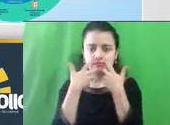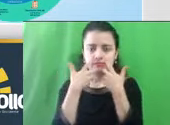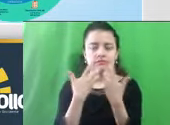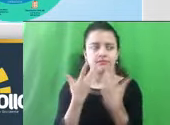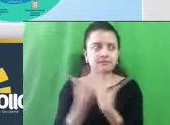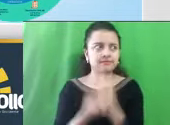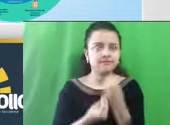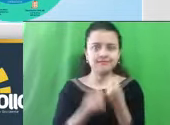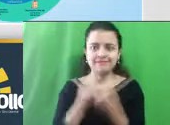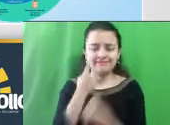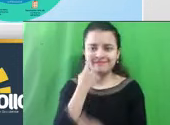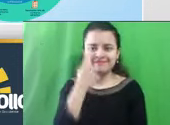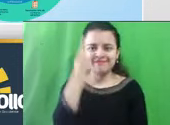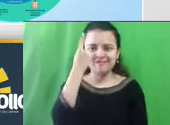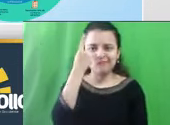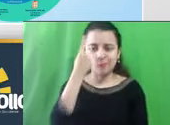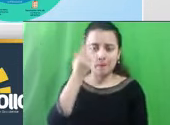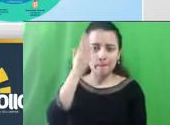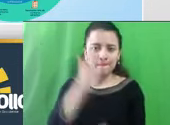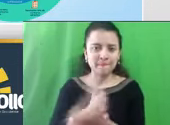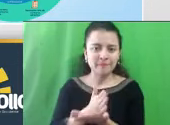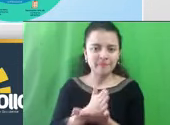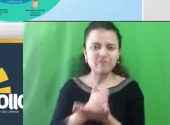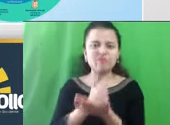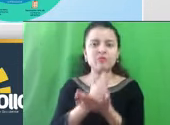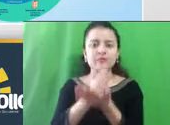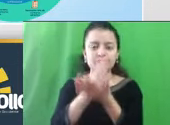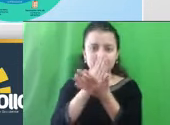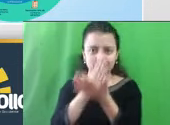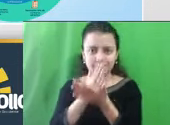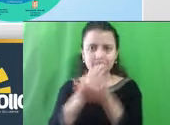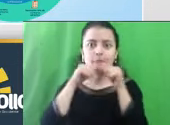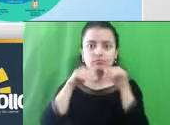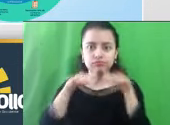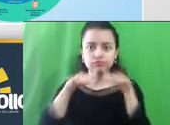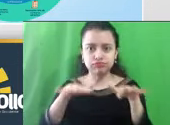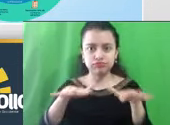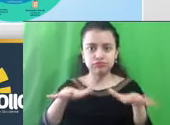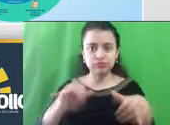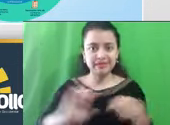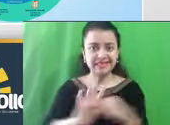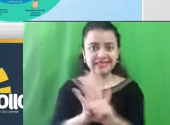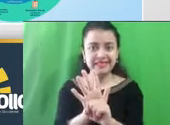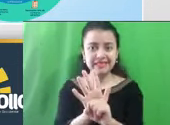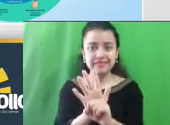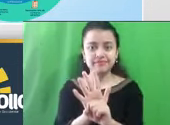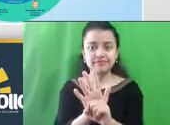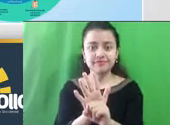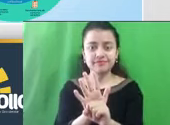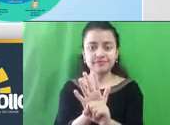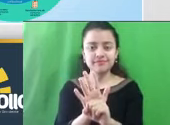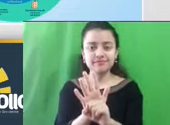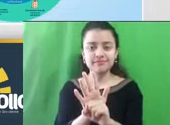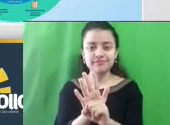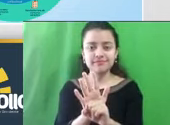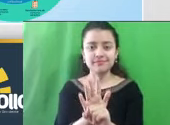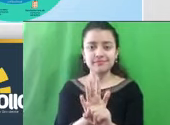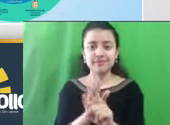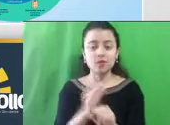y es cómo hemos afrontado la pandemia. Escasamente llevábamos 2 meses